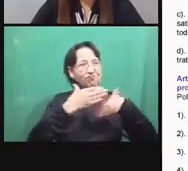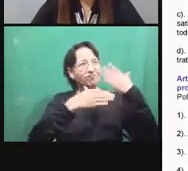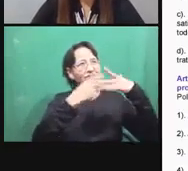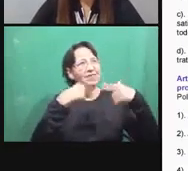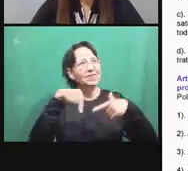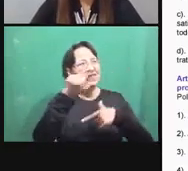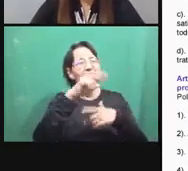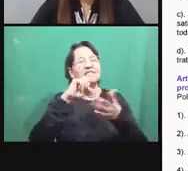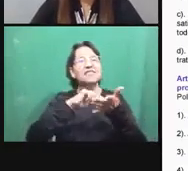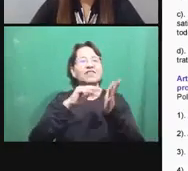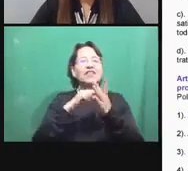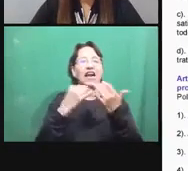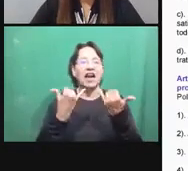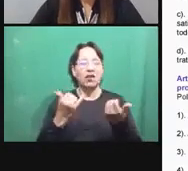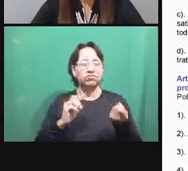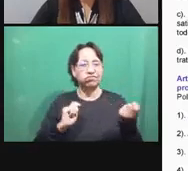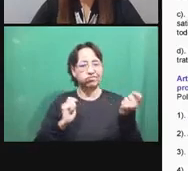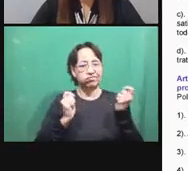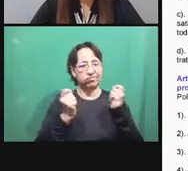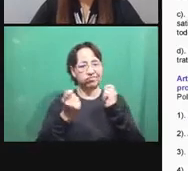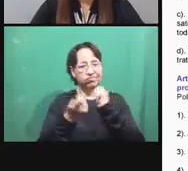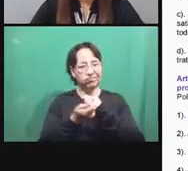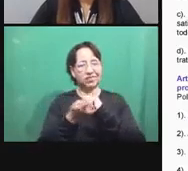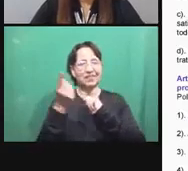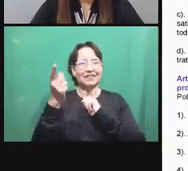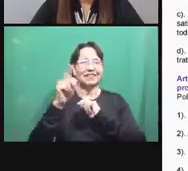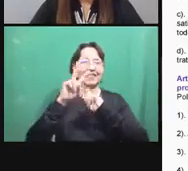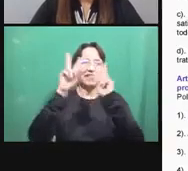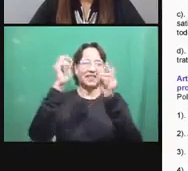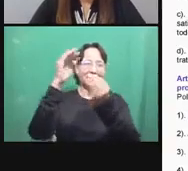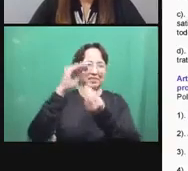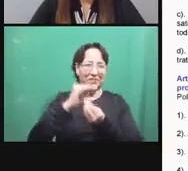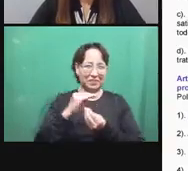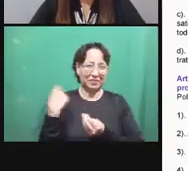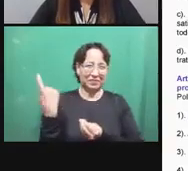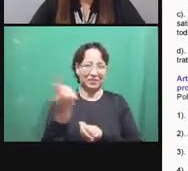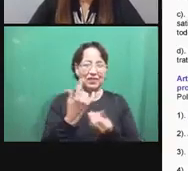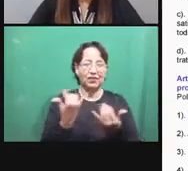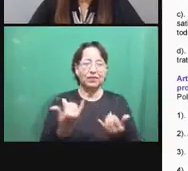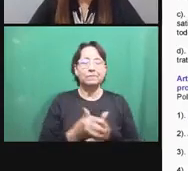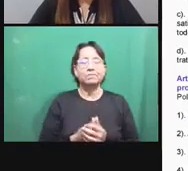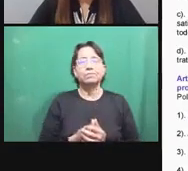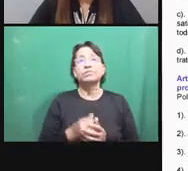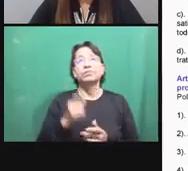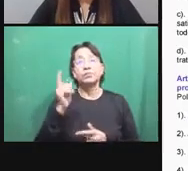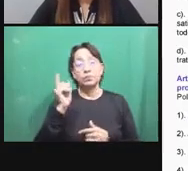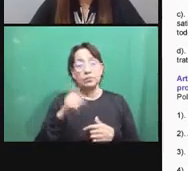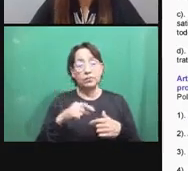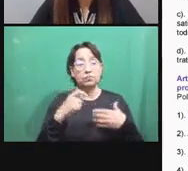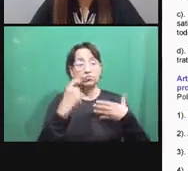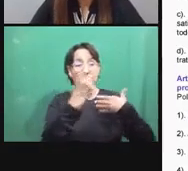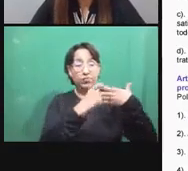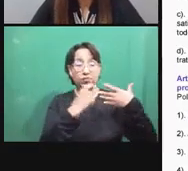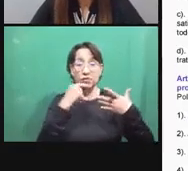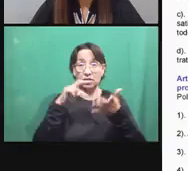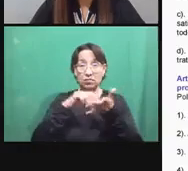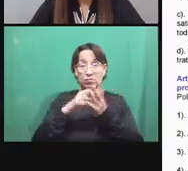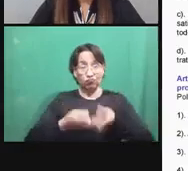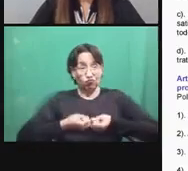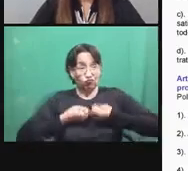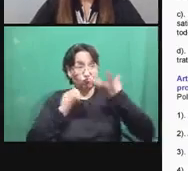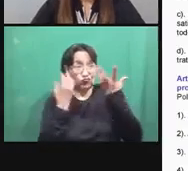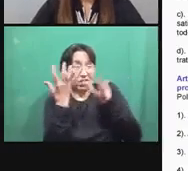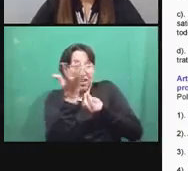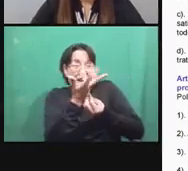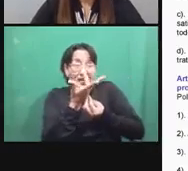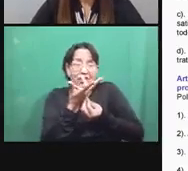de cambio en la interpretación del patrimonio en la actualidad. No solo contamos con el graffiti como expresión artística en la calle,